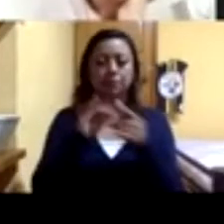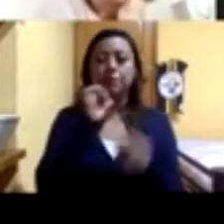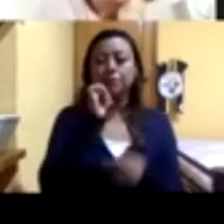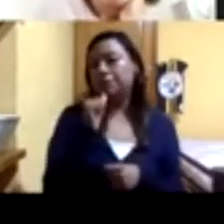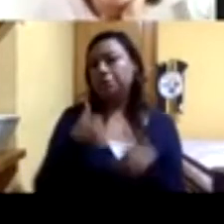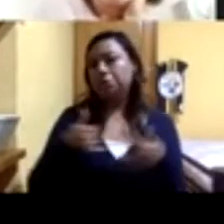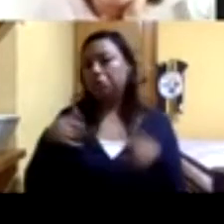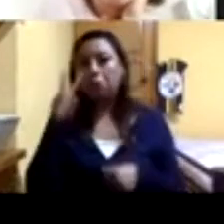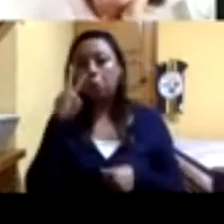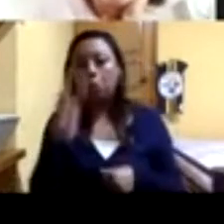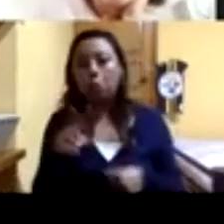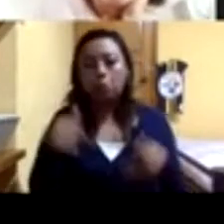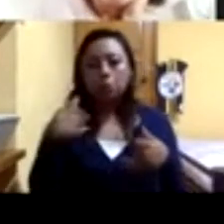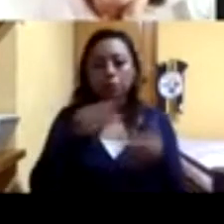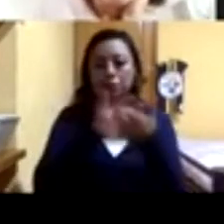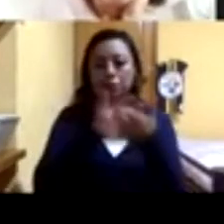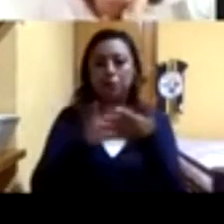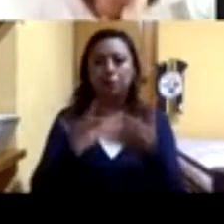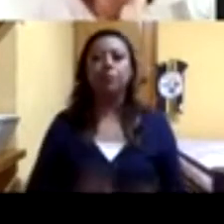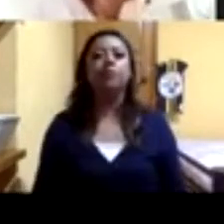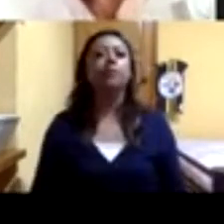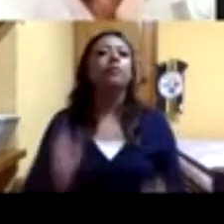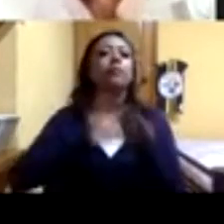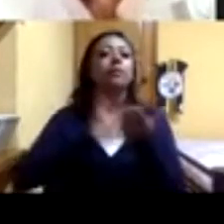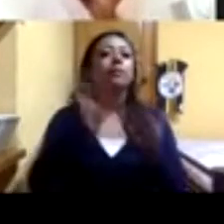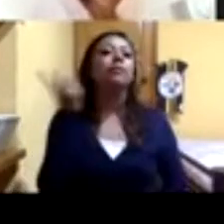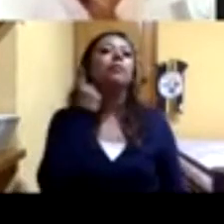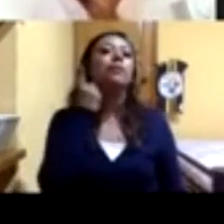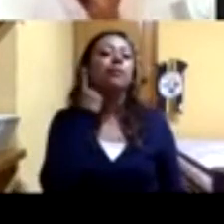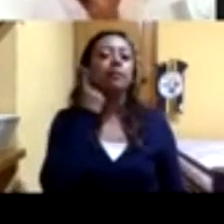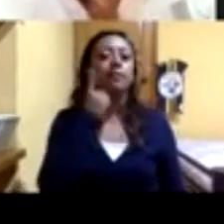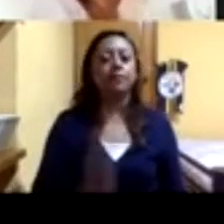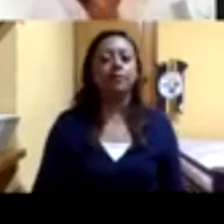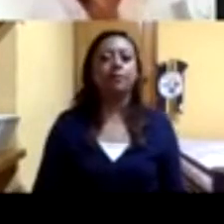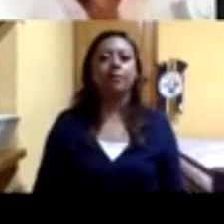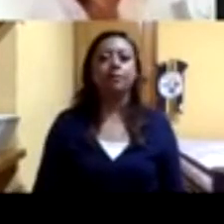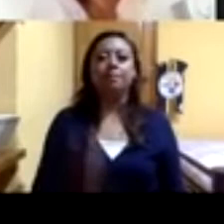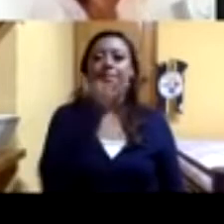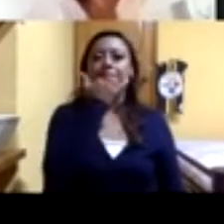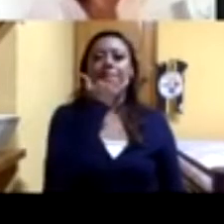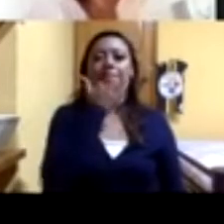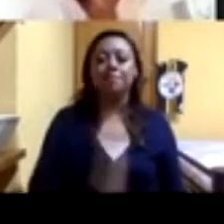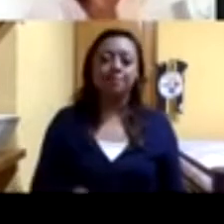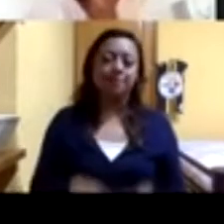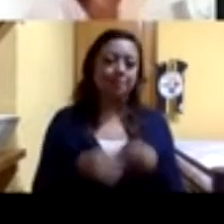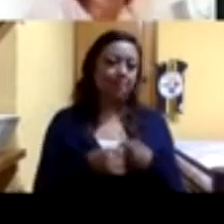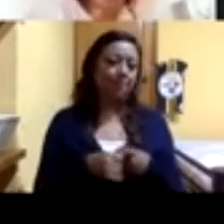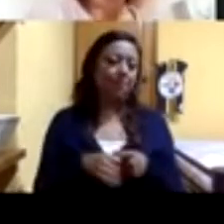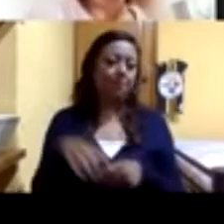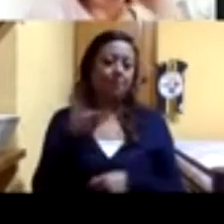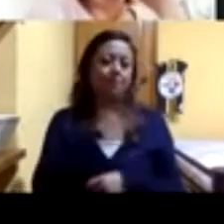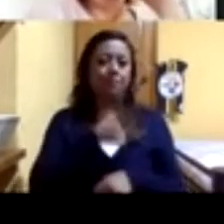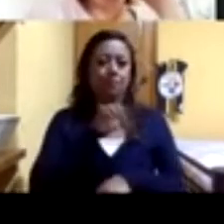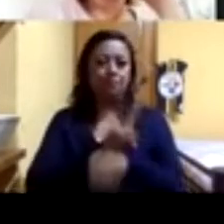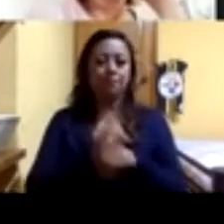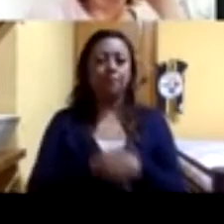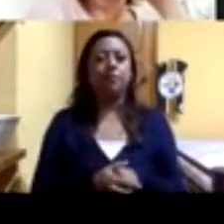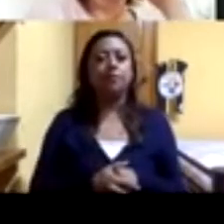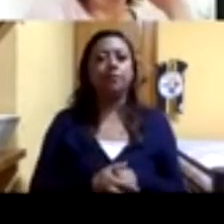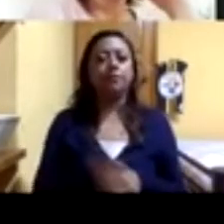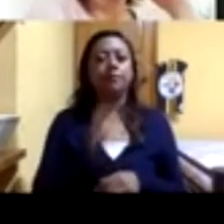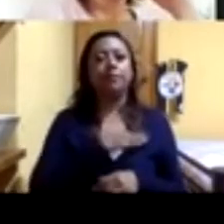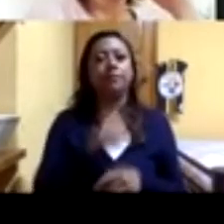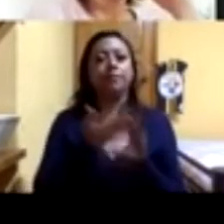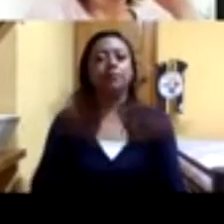Muchas gracias, diputado, por tus palabras. Mil disculpas, buen día. Gracias, diputado, buenos días. Bueno, pues es el